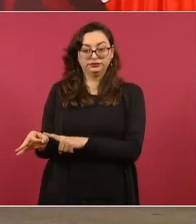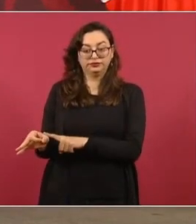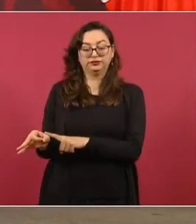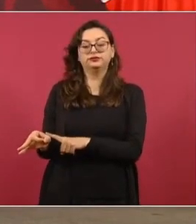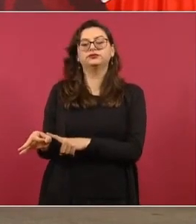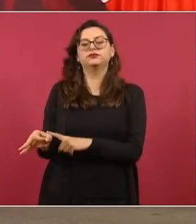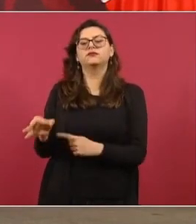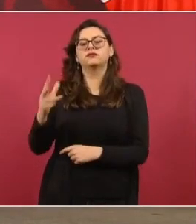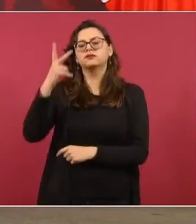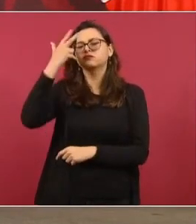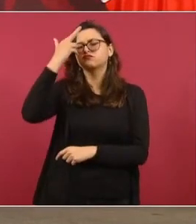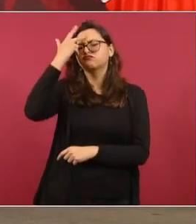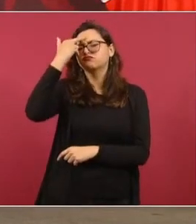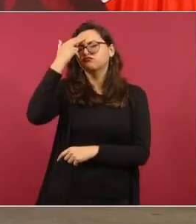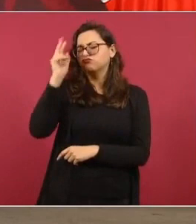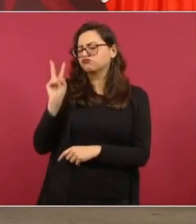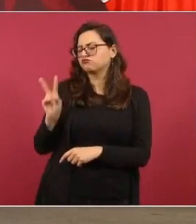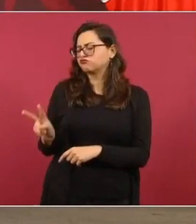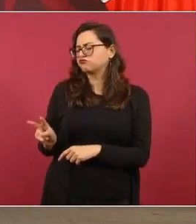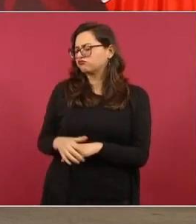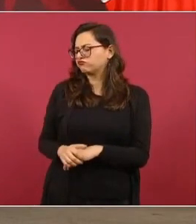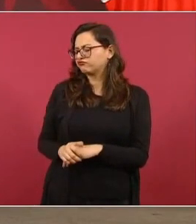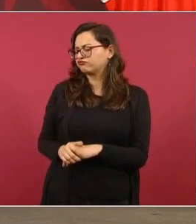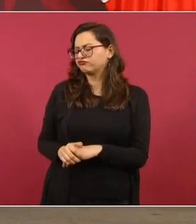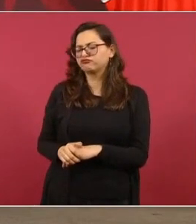de Justo Sierra.